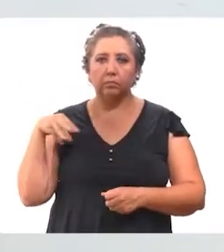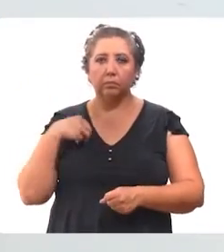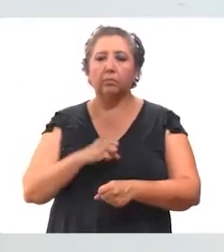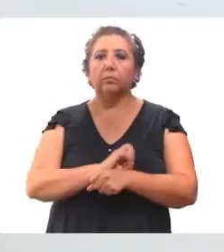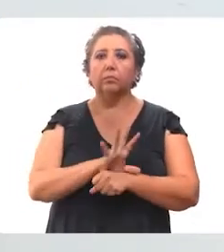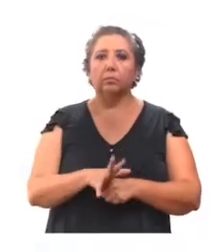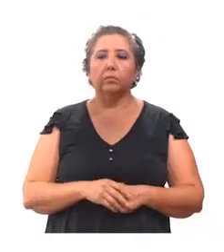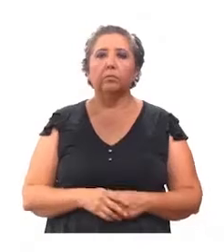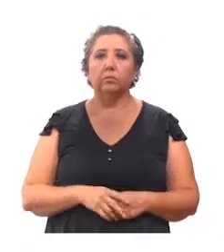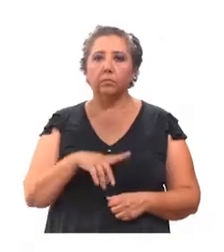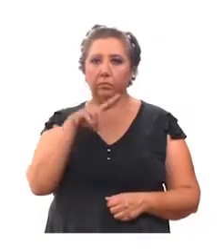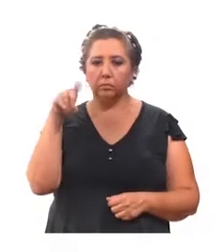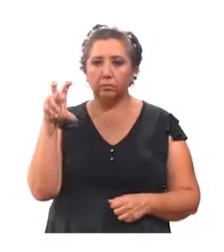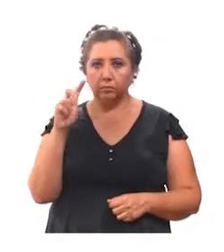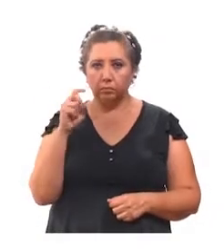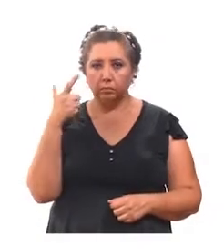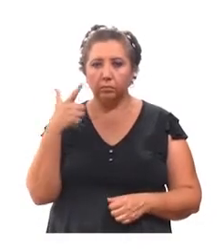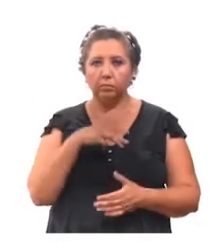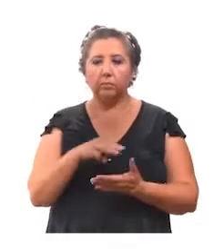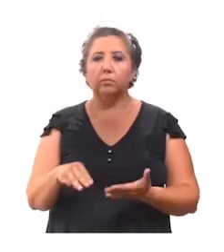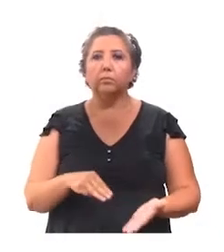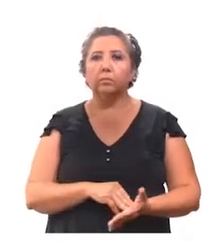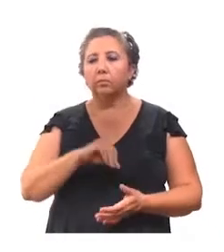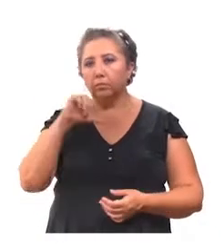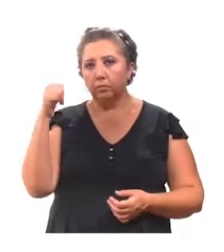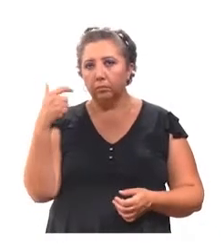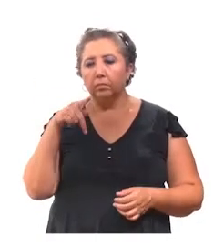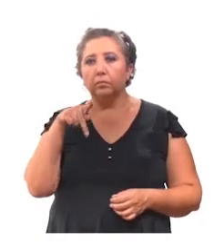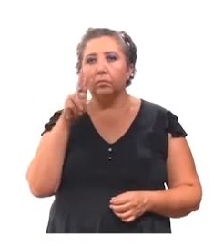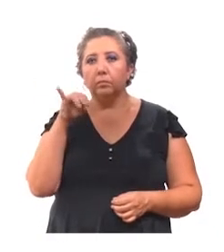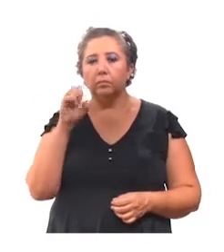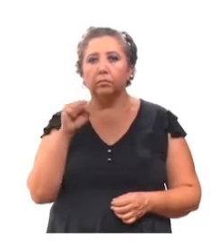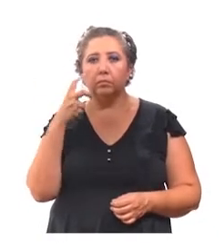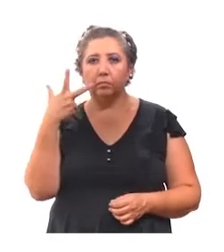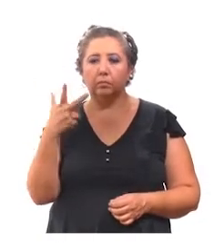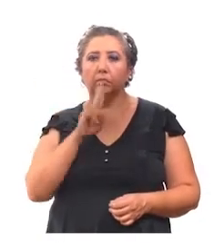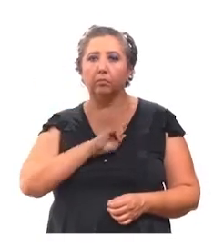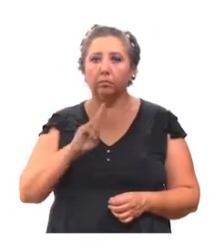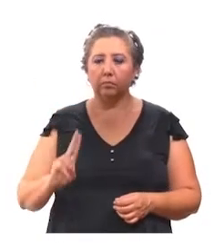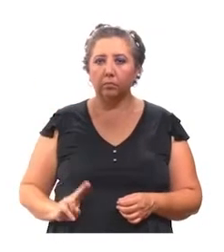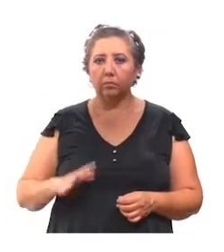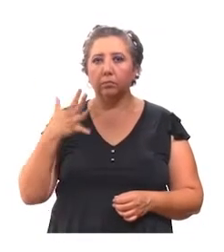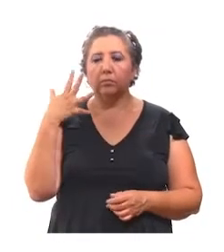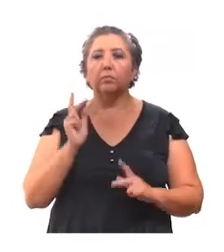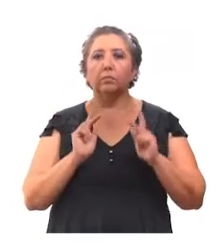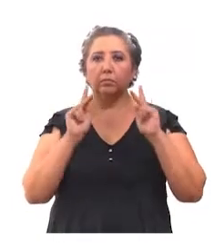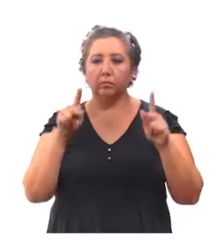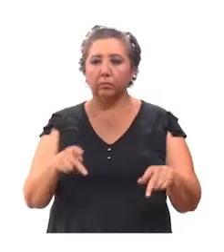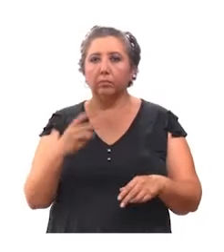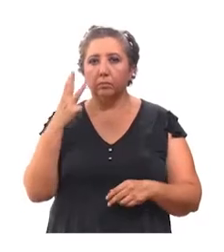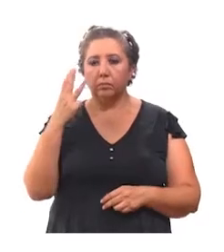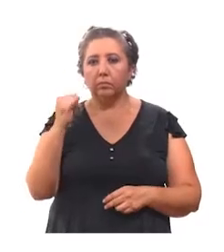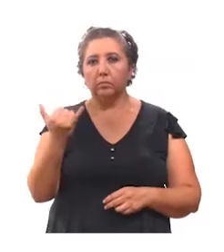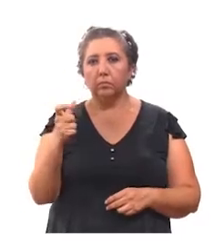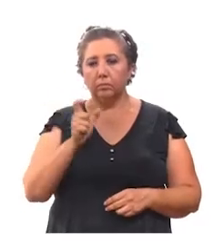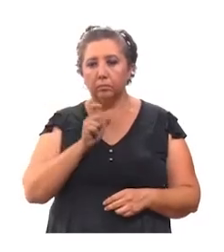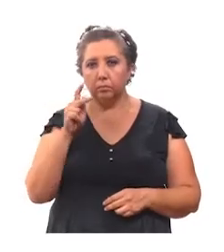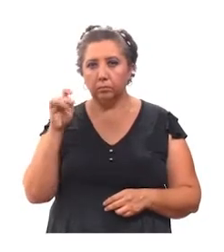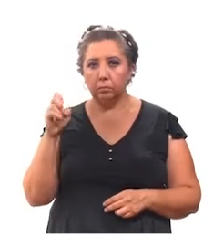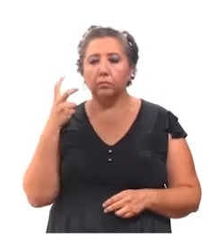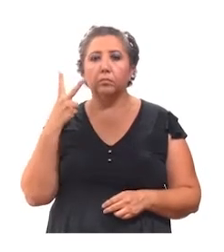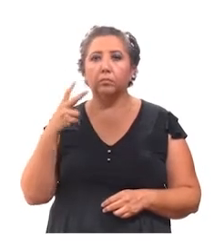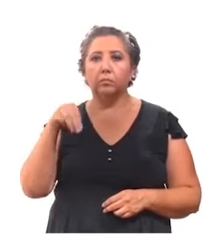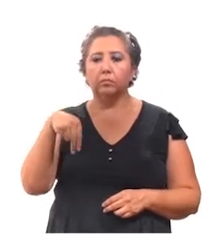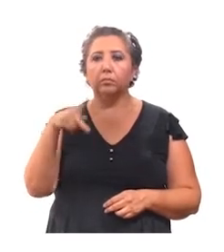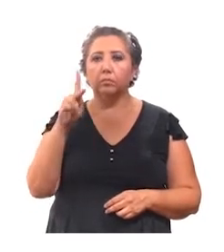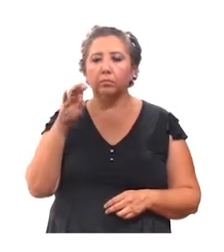de coronavirus, 137 en Mérida, 11 en Canacín, 8 en Umán, 5 en Progreso, 3 en Yaxcucul, 2